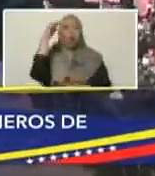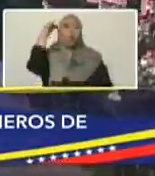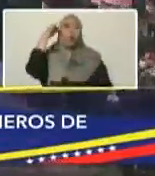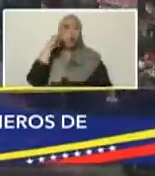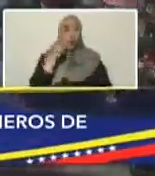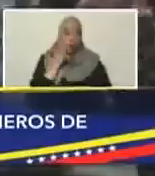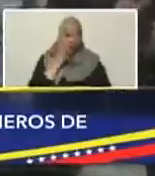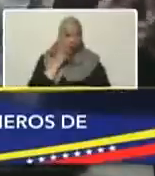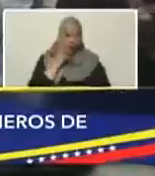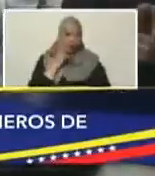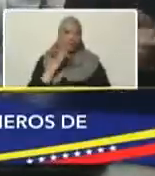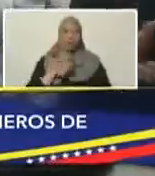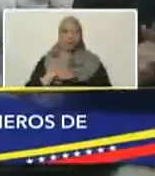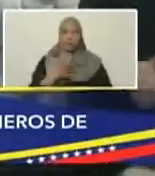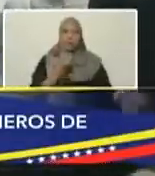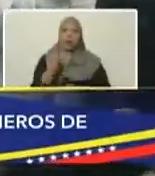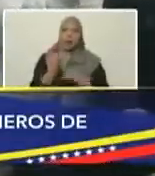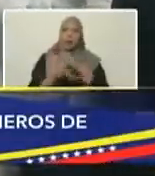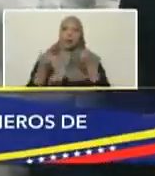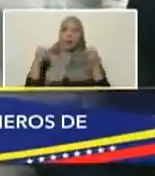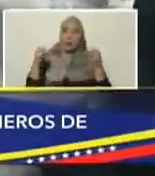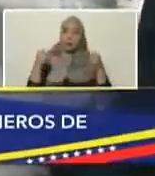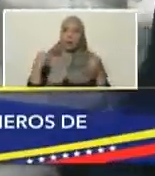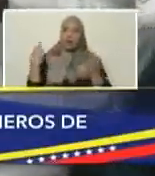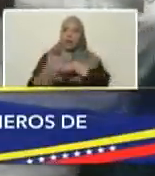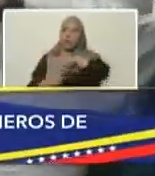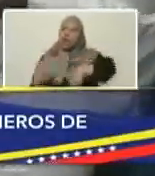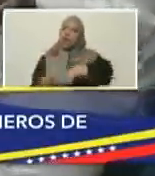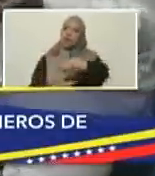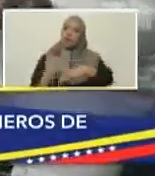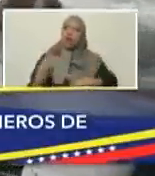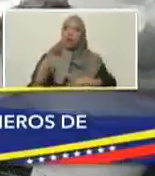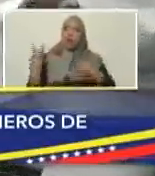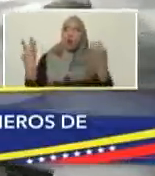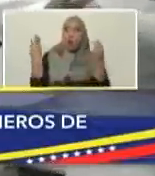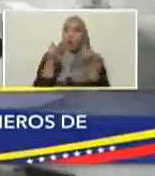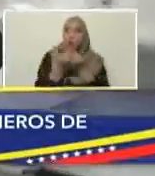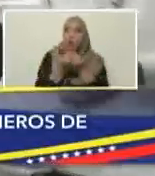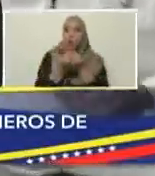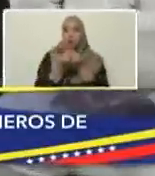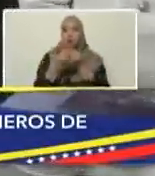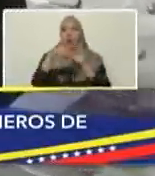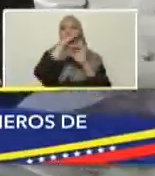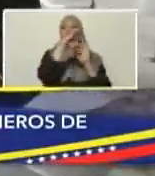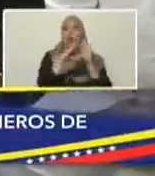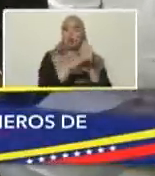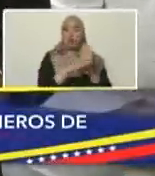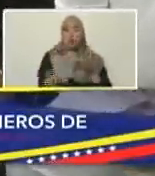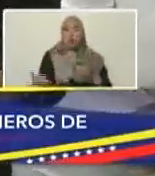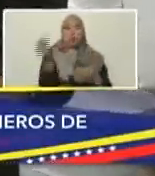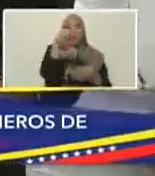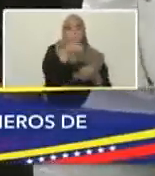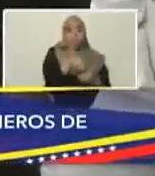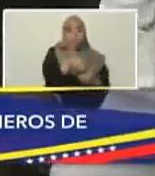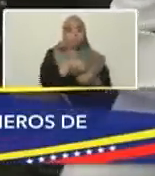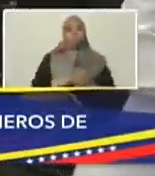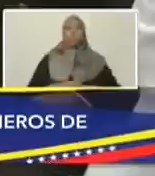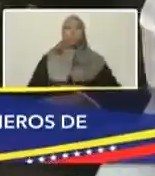como parte de esta doctrina revolucionaria y apegada componente a la Constitución. Guardia Nacional Bolivariana.